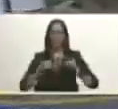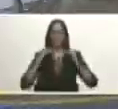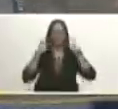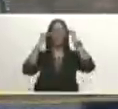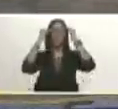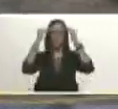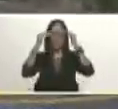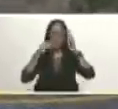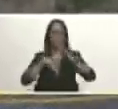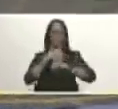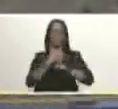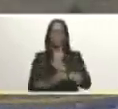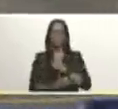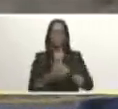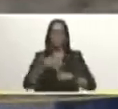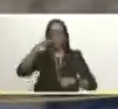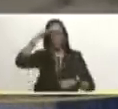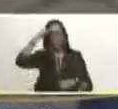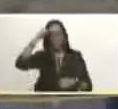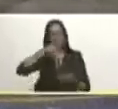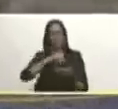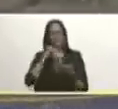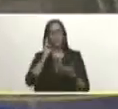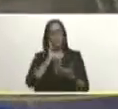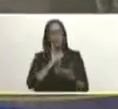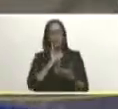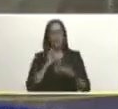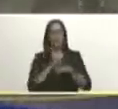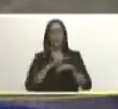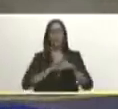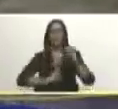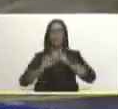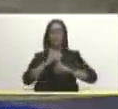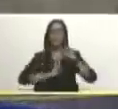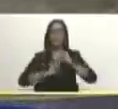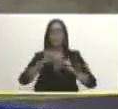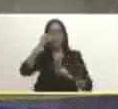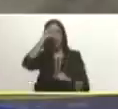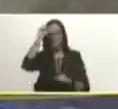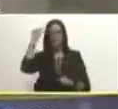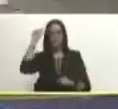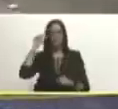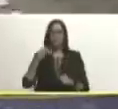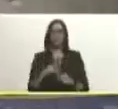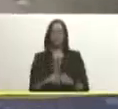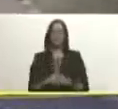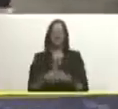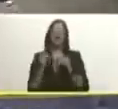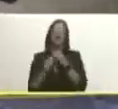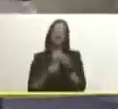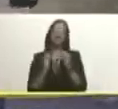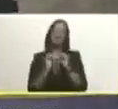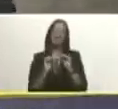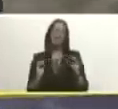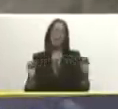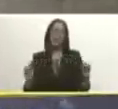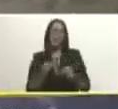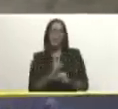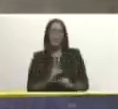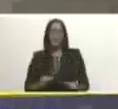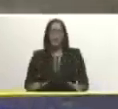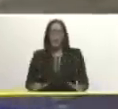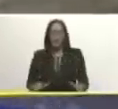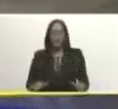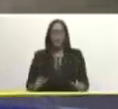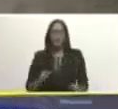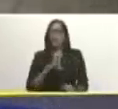operacional de la Fuerza Armada Nacional Bolivariana. El ministro para la Defensa, Vladimir Padrino López, hacía un llamado a la Guardia Nacional Bolivariana a